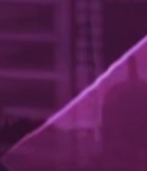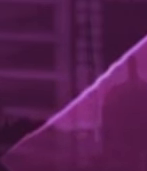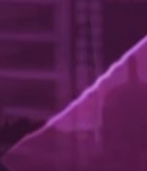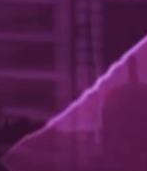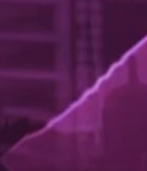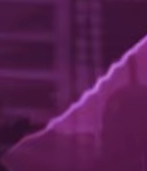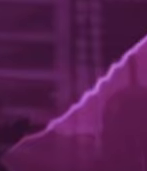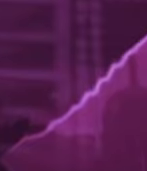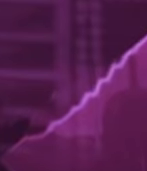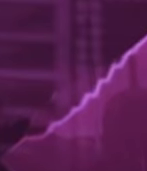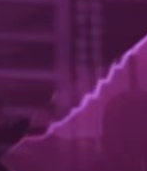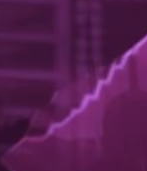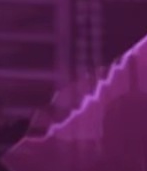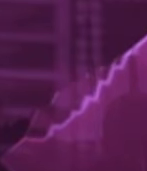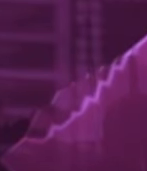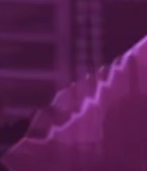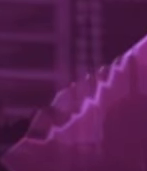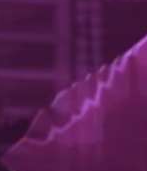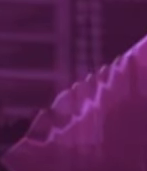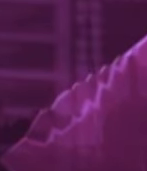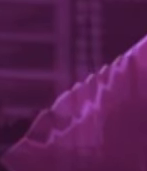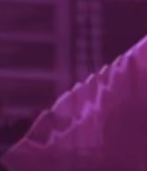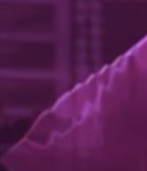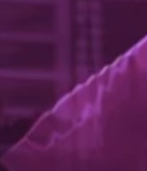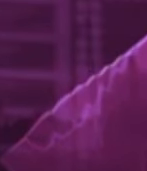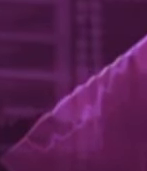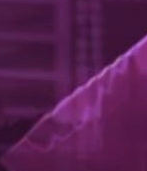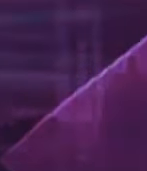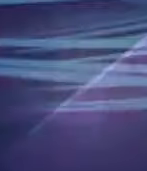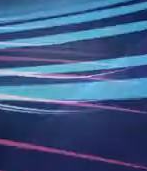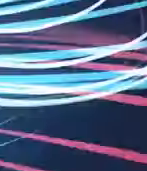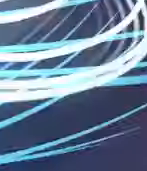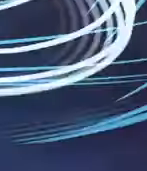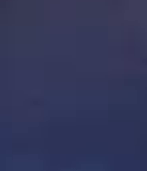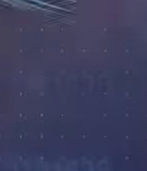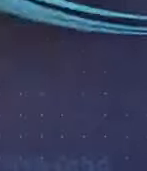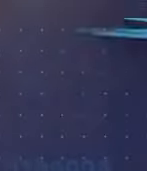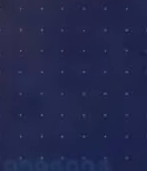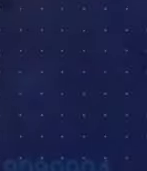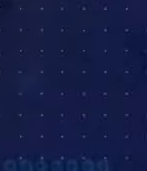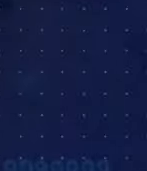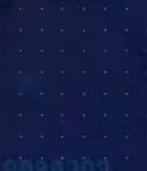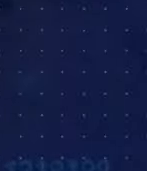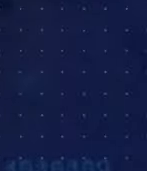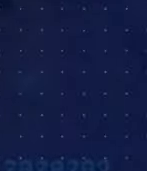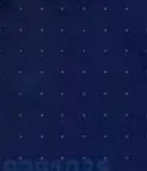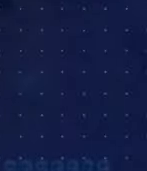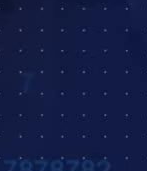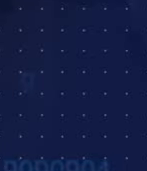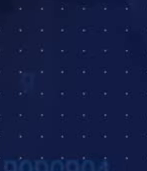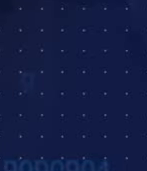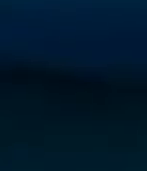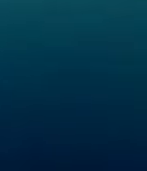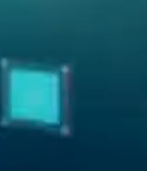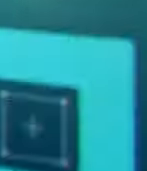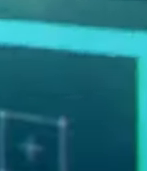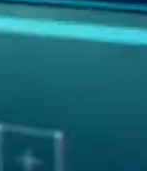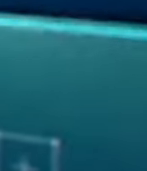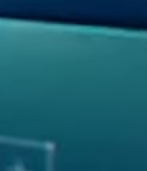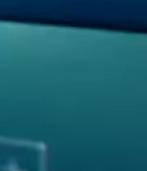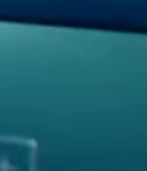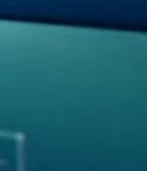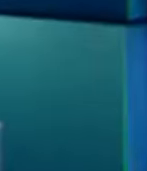vamos a reflexionar de la mano de Eliezer Budazov. Les espero. Hoy, 22 horas.